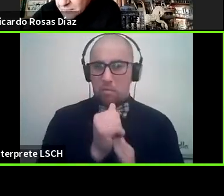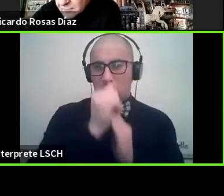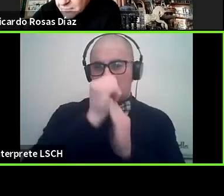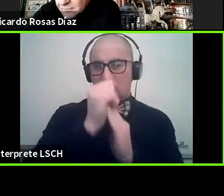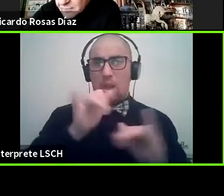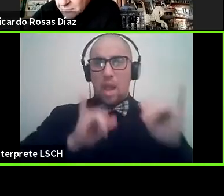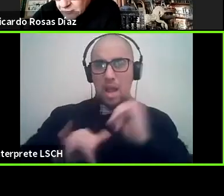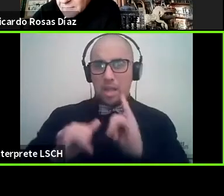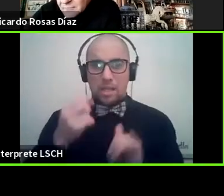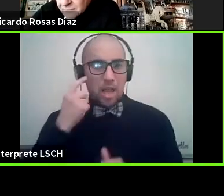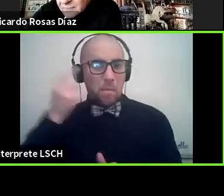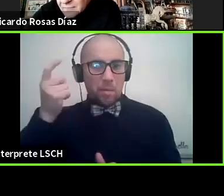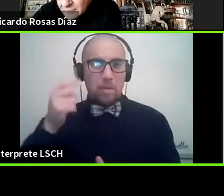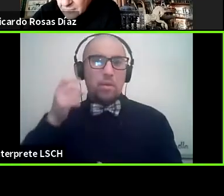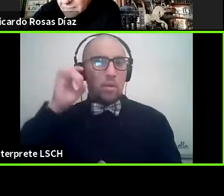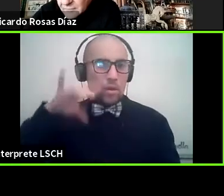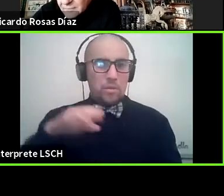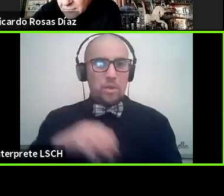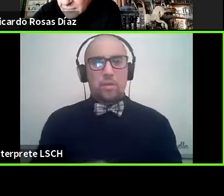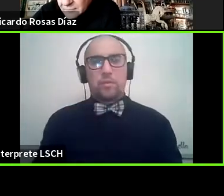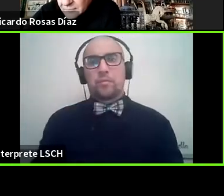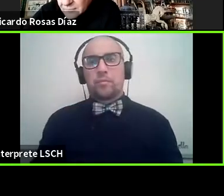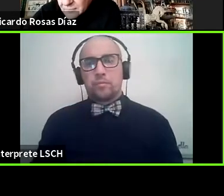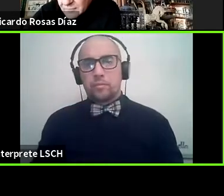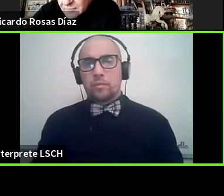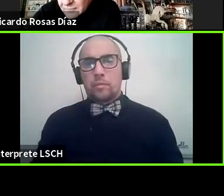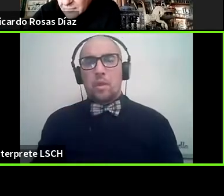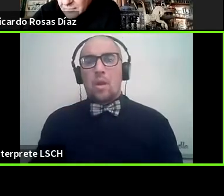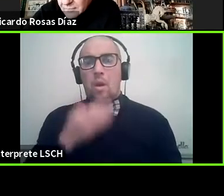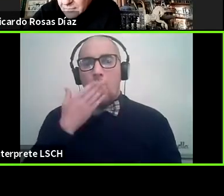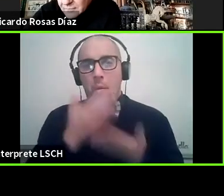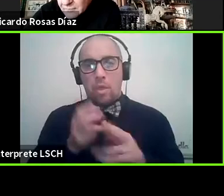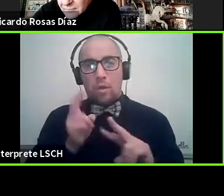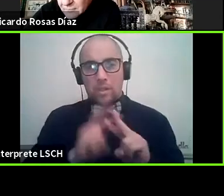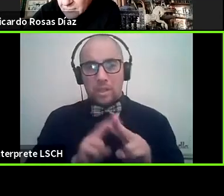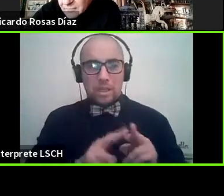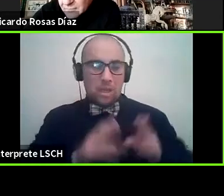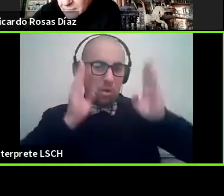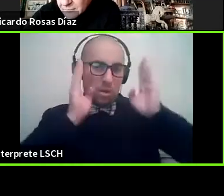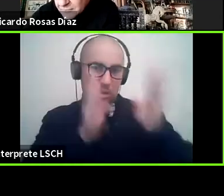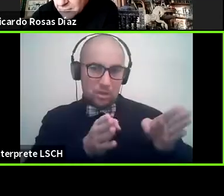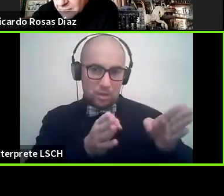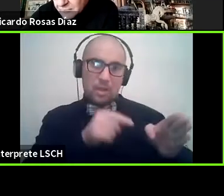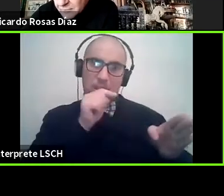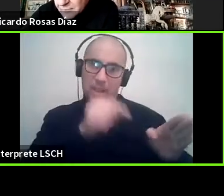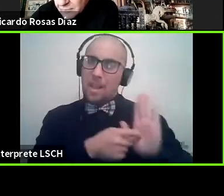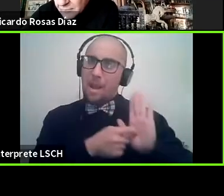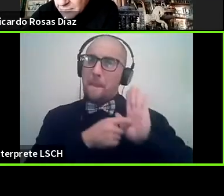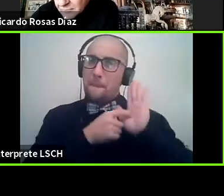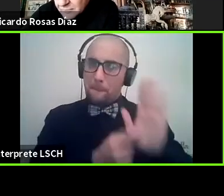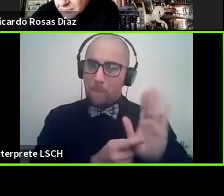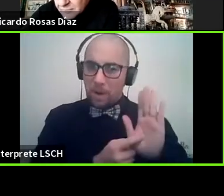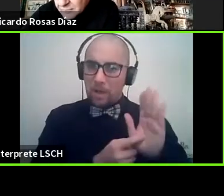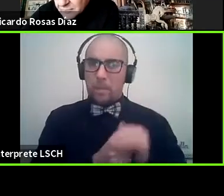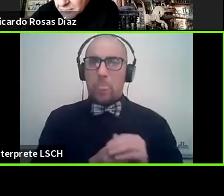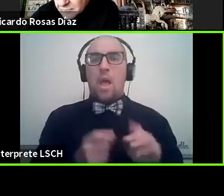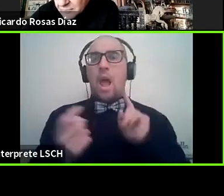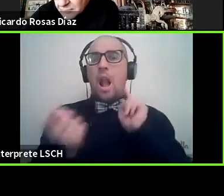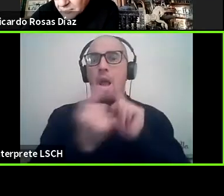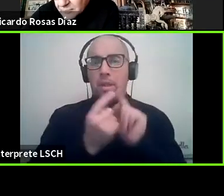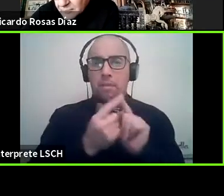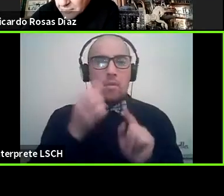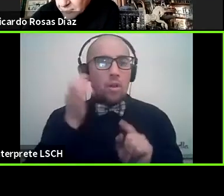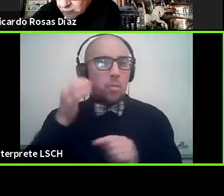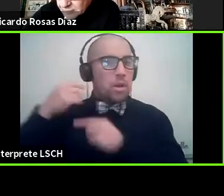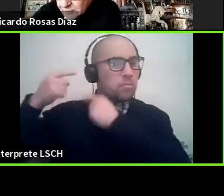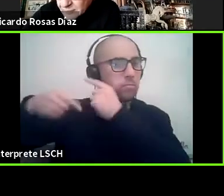el pensamiento y el conocimiento, cuando se establece una sección donde visibiliza esta participación de la mujer, sin